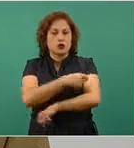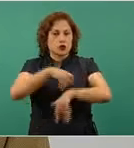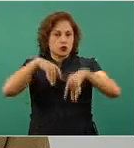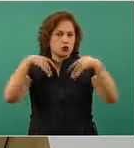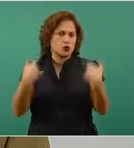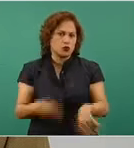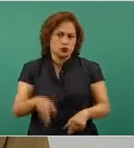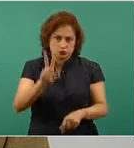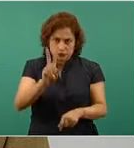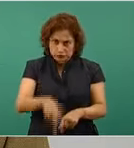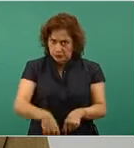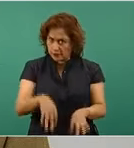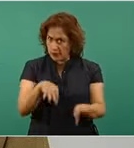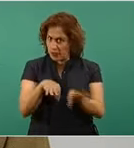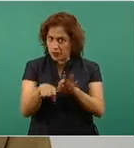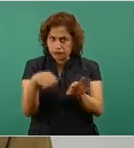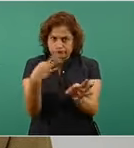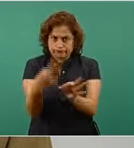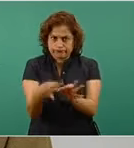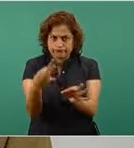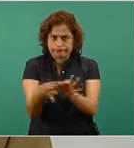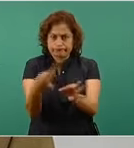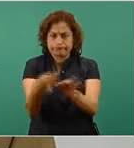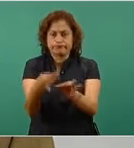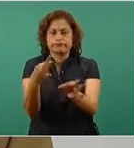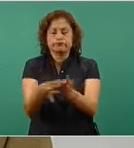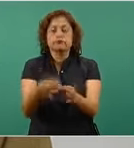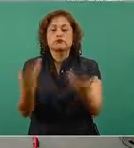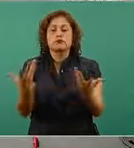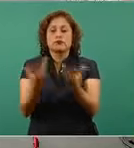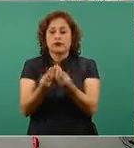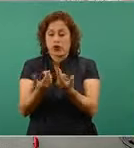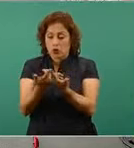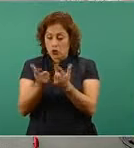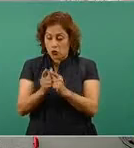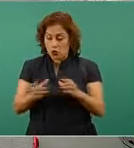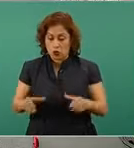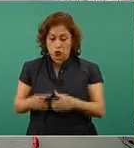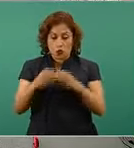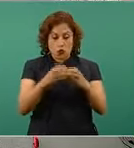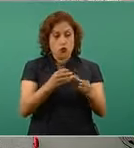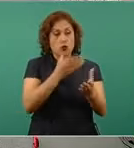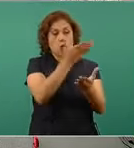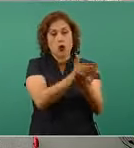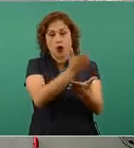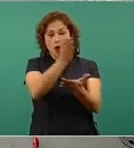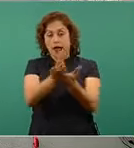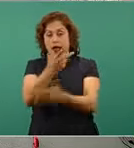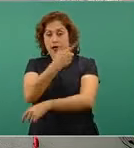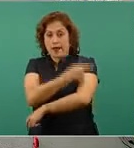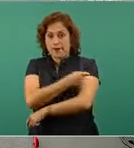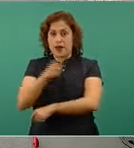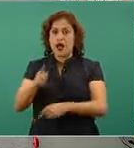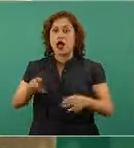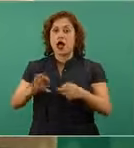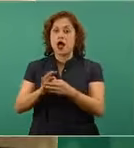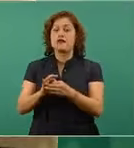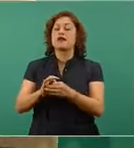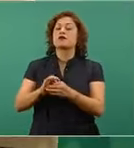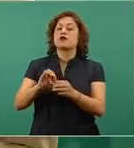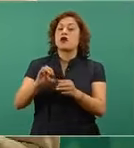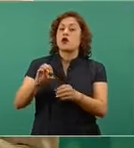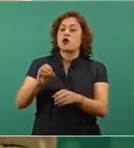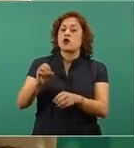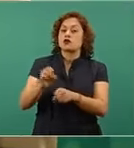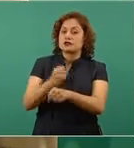muy eficiente y muy buena entre el enlace Correcaminos, la Secretaría de Salud del Estado y el enlace Bienestar,